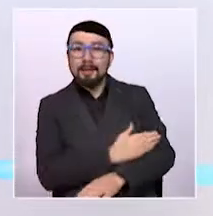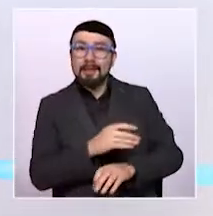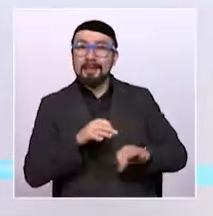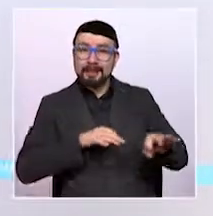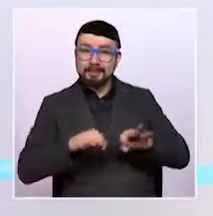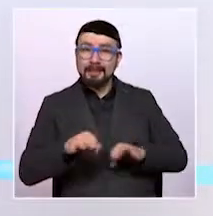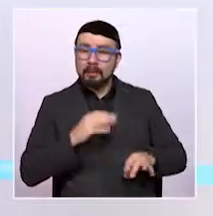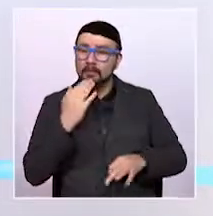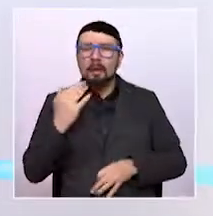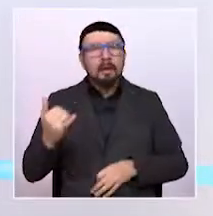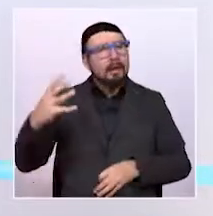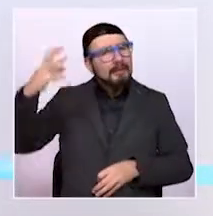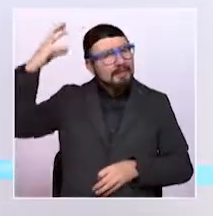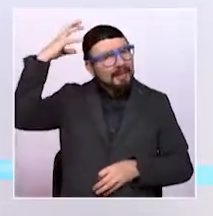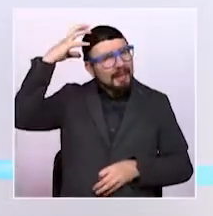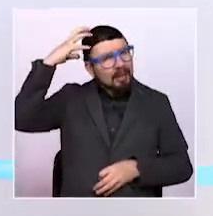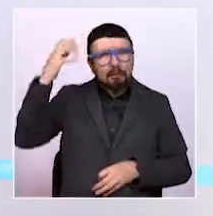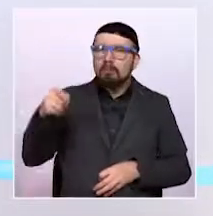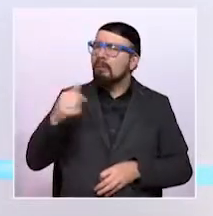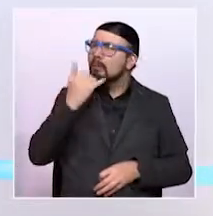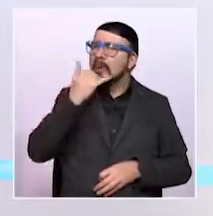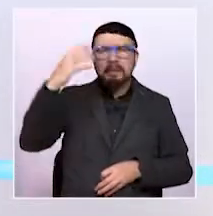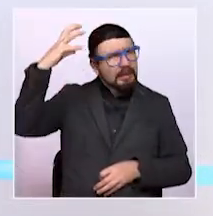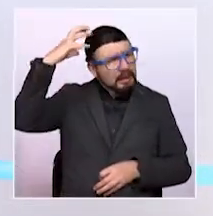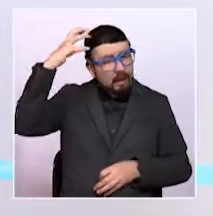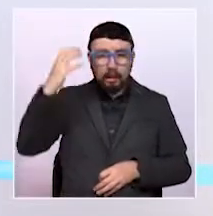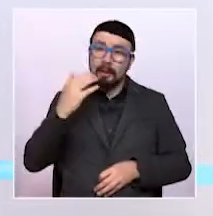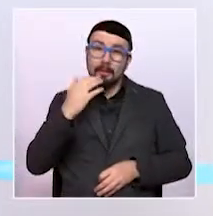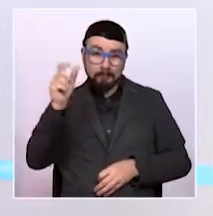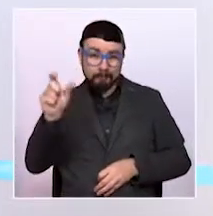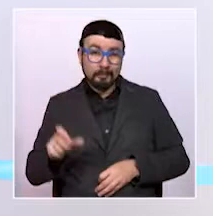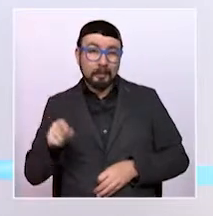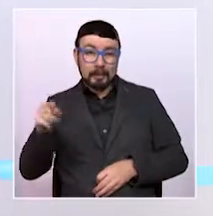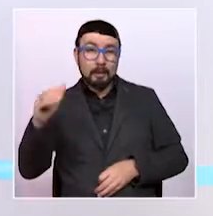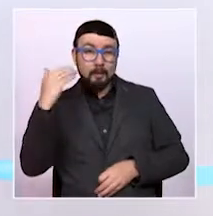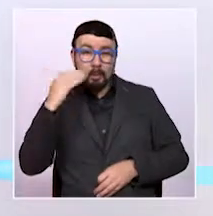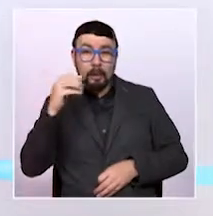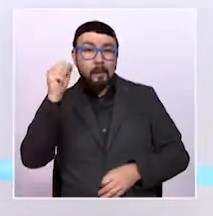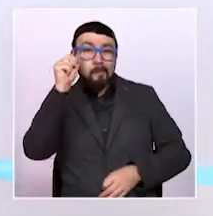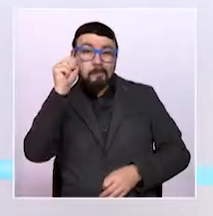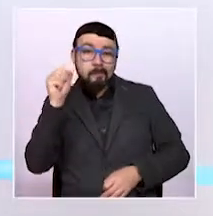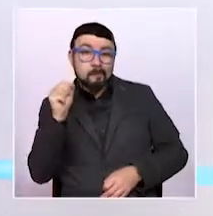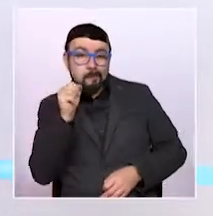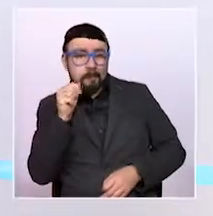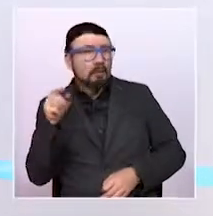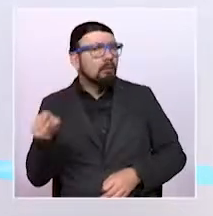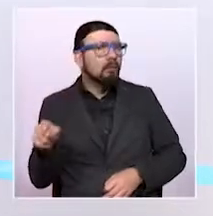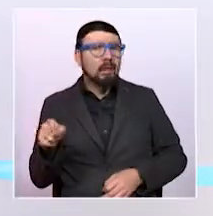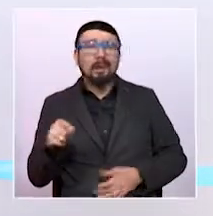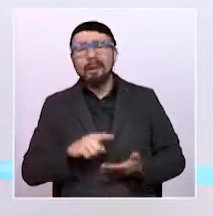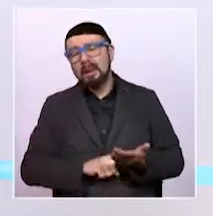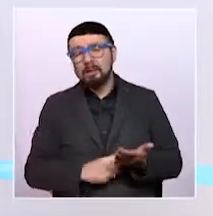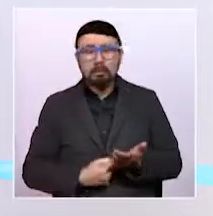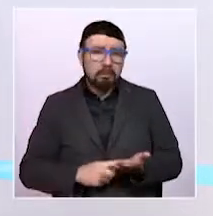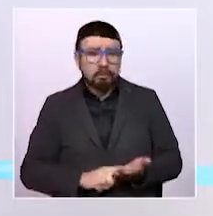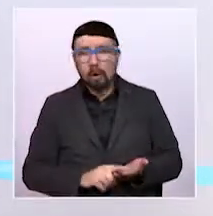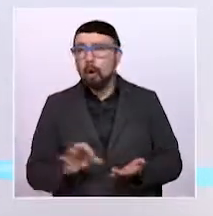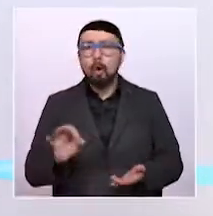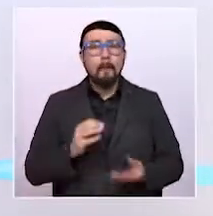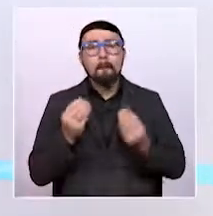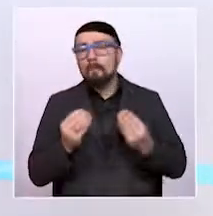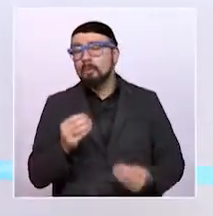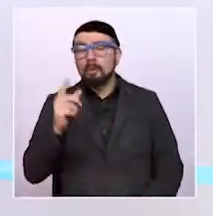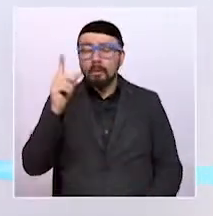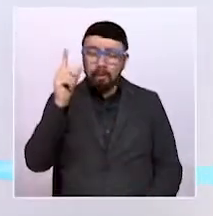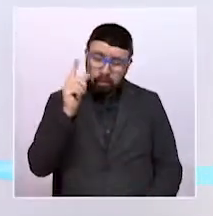nivel del cerebro por ejemplo es muy común que la paciente que se embaraza empiece a quejarse de la somnolencia entonces le da mucho sueño se queda